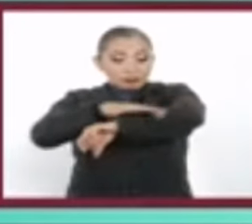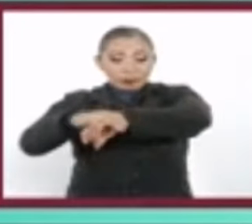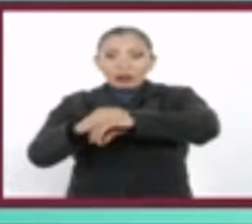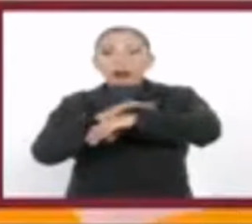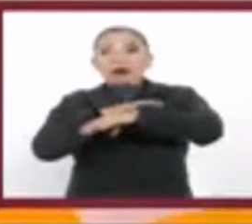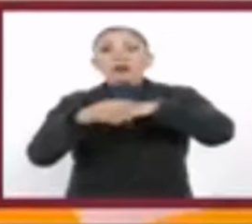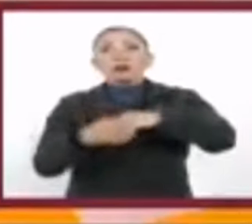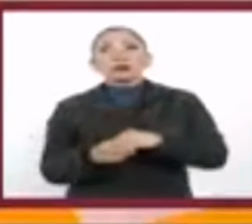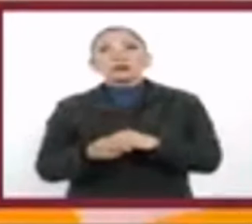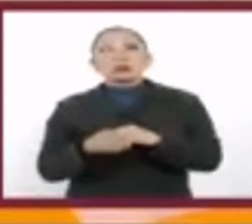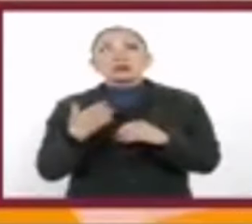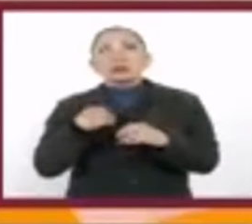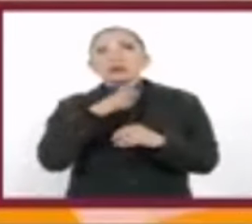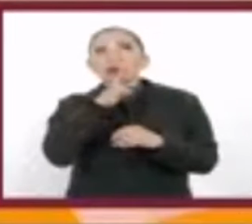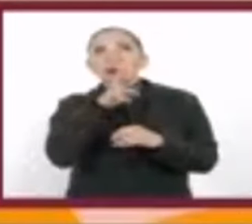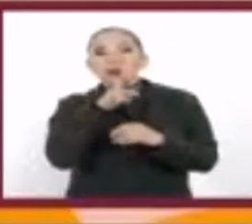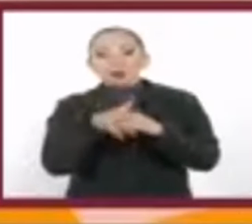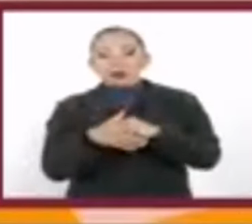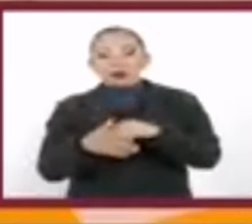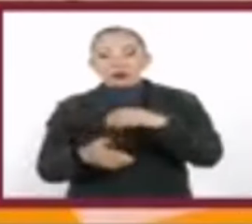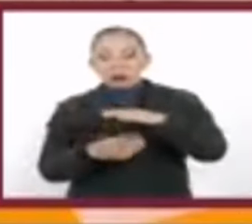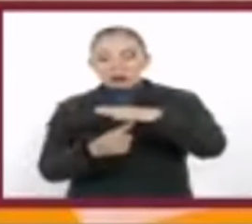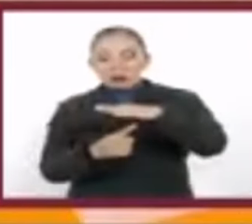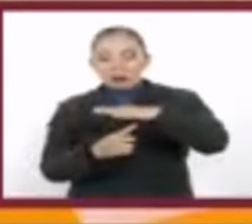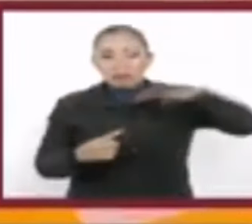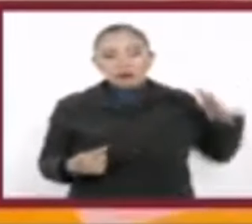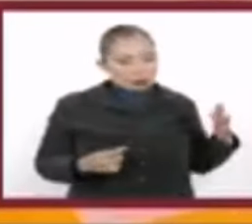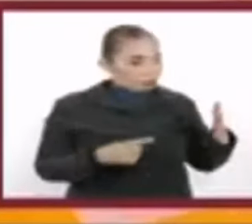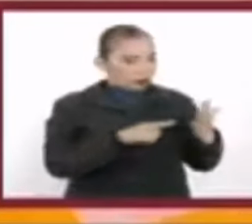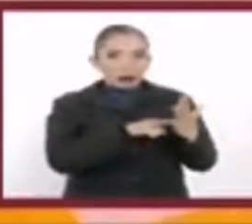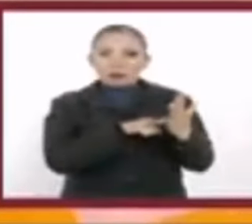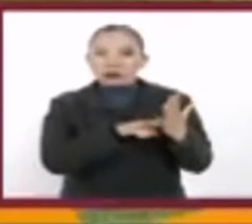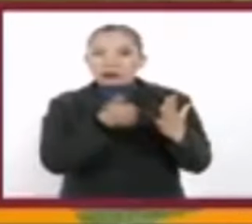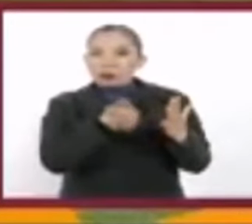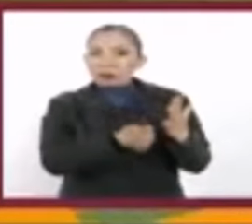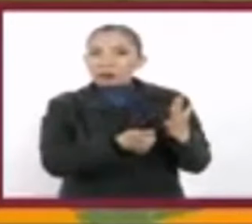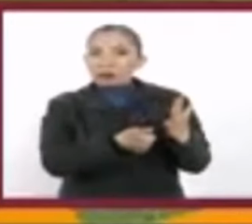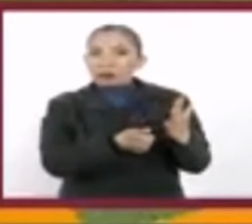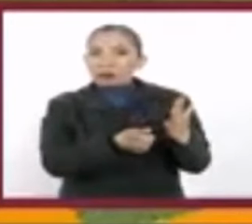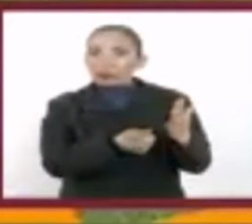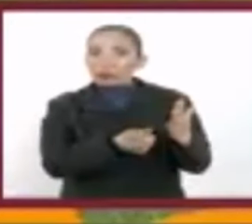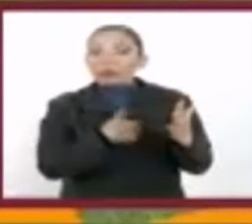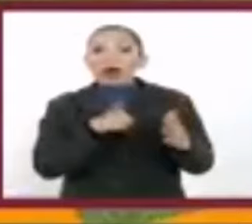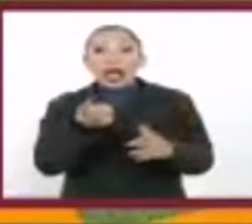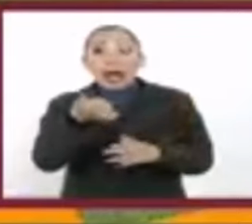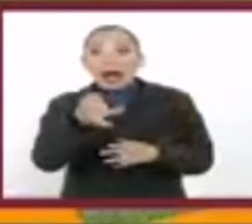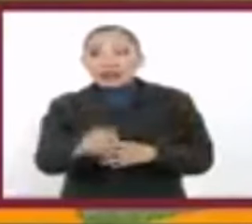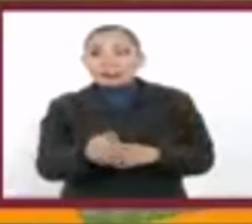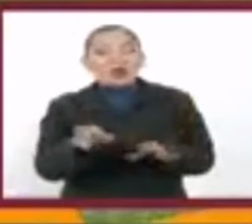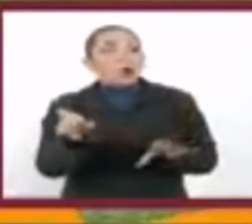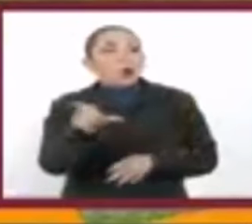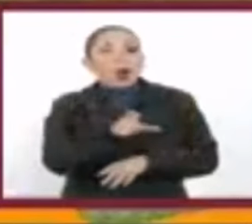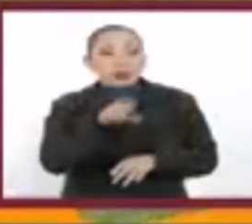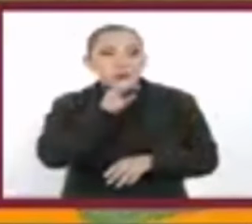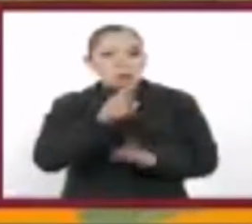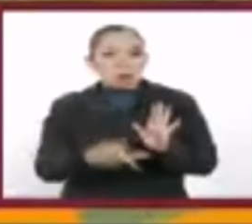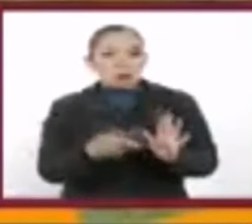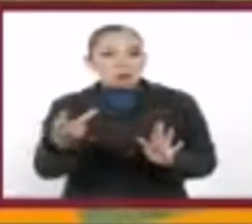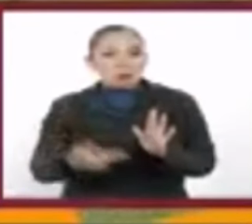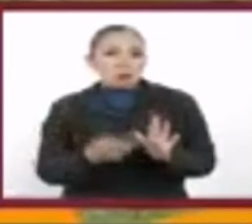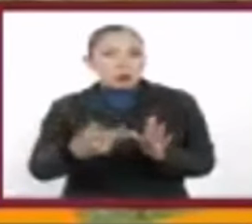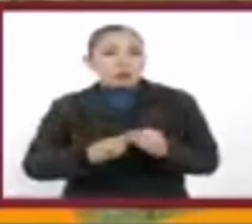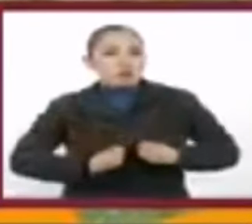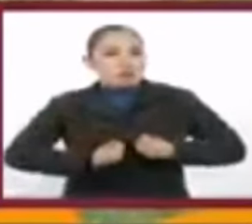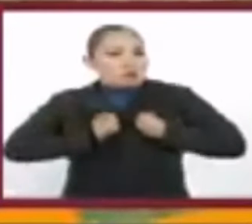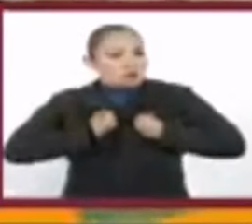mano, lo que provoca que la mano se retire del objeto caliente. Los actos reflejos se producen con mucha frecuencia